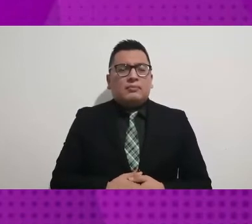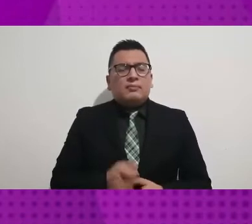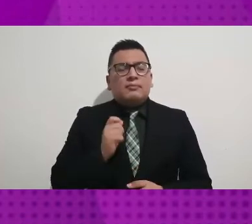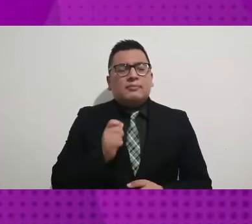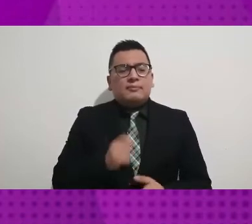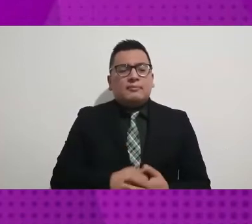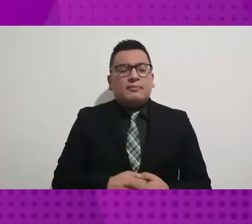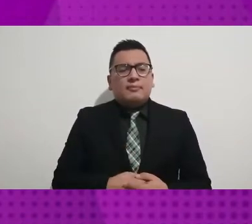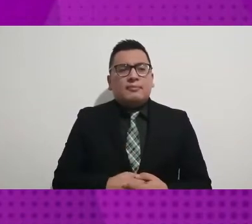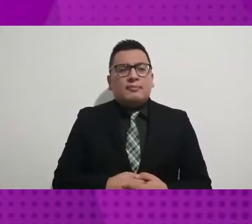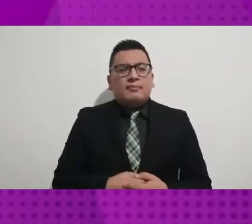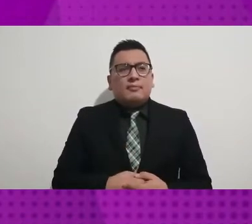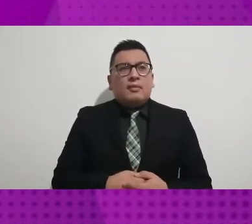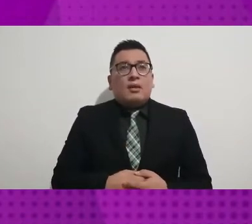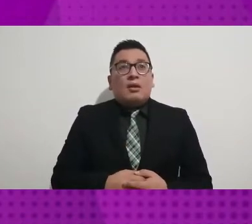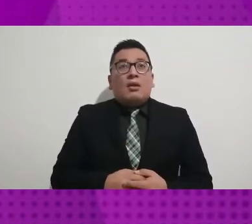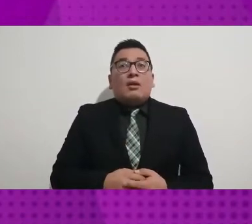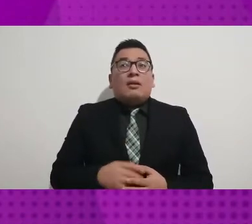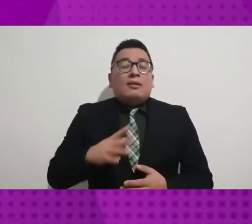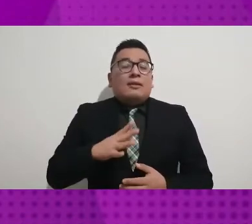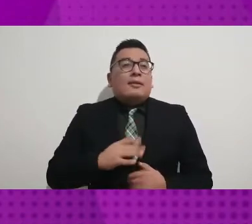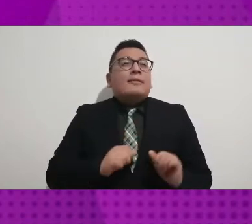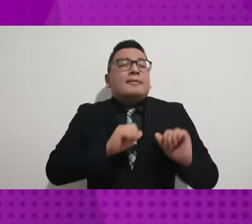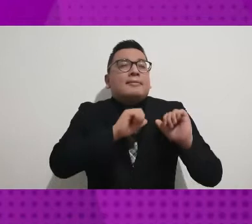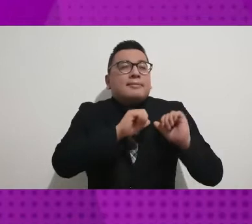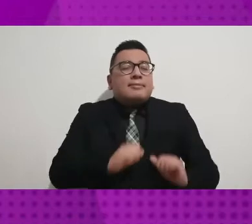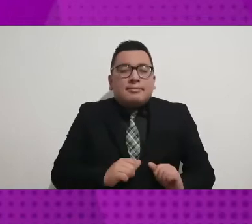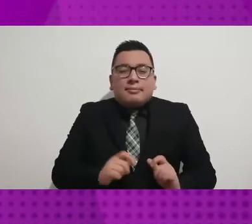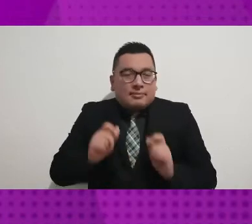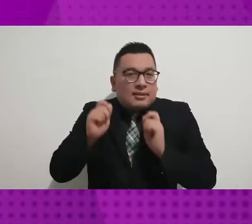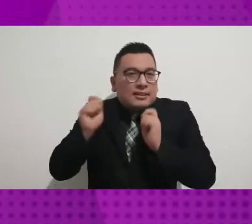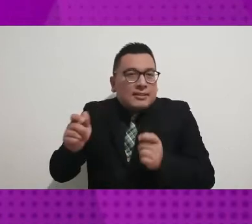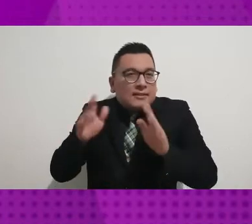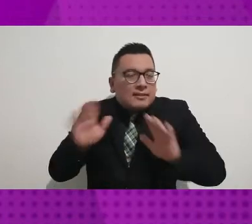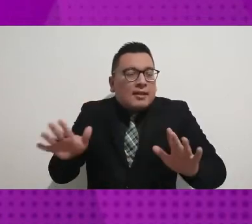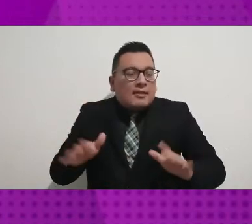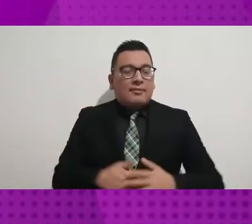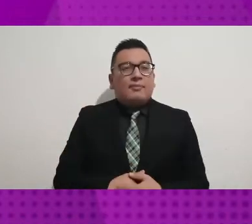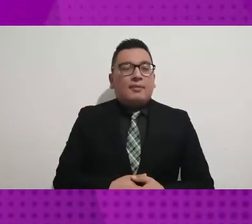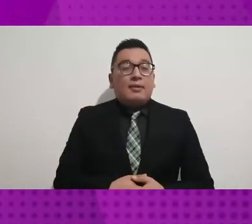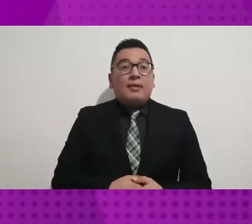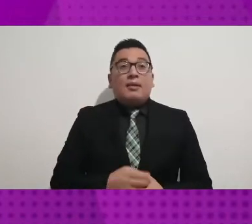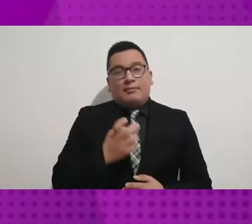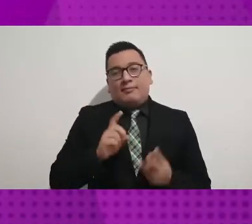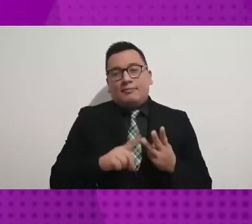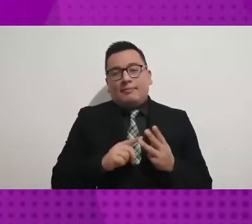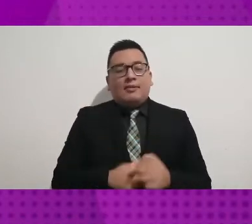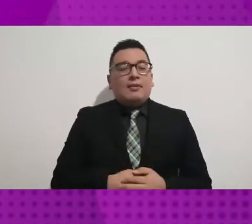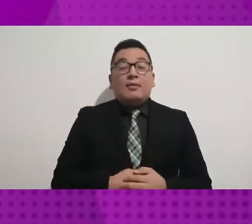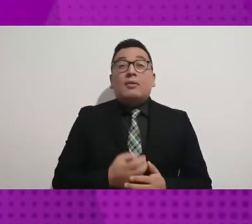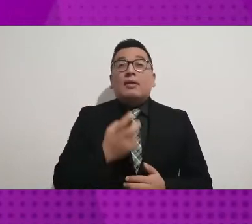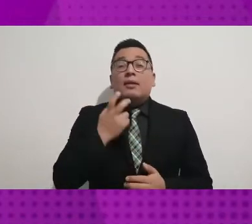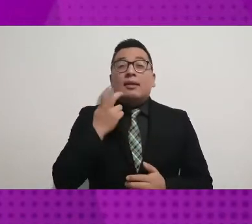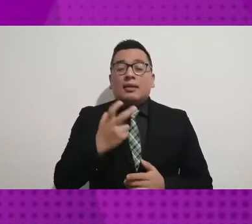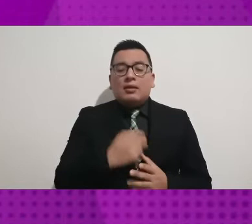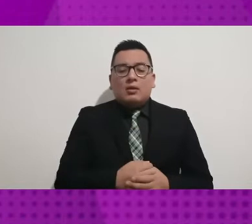proceso electoral, aquellas que tienen que ver con el acceso al cargo, una vez que se gana la candidatura independiente. Si hacemos